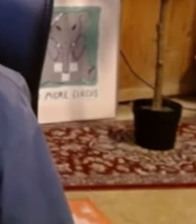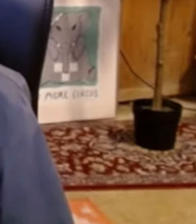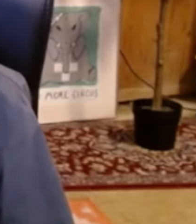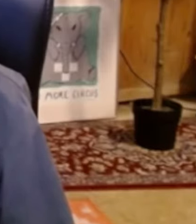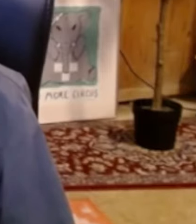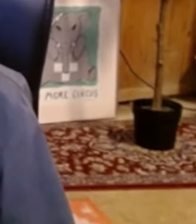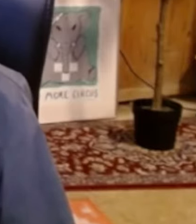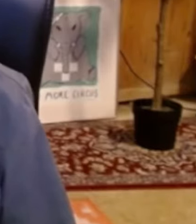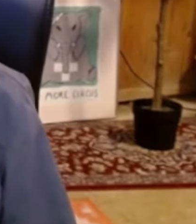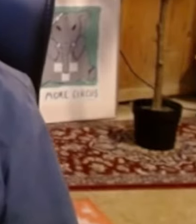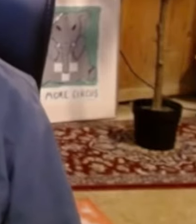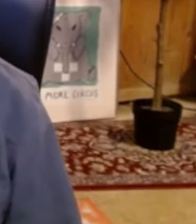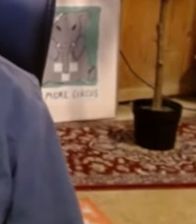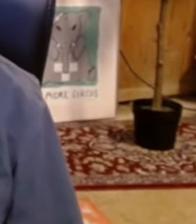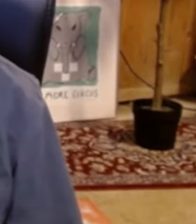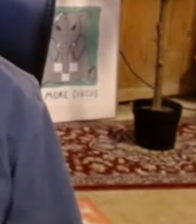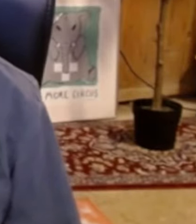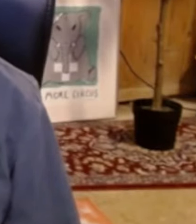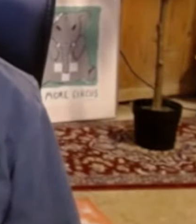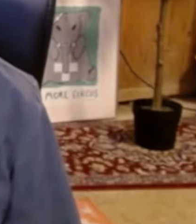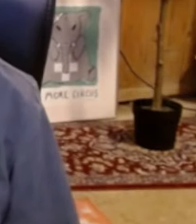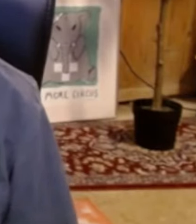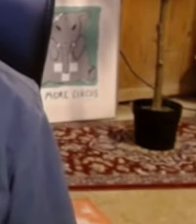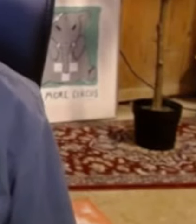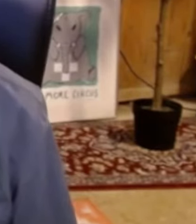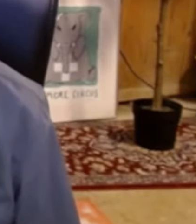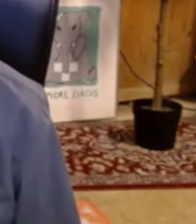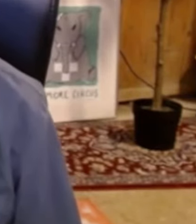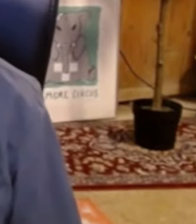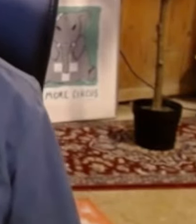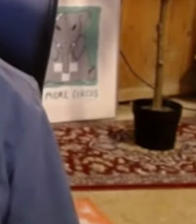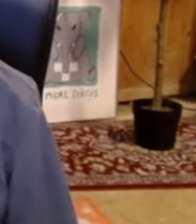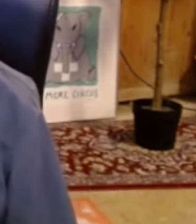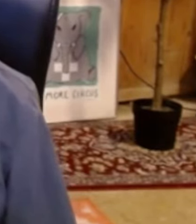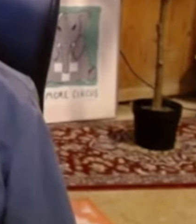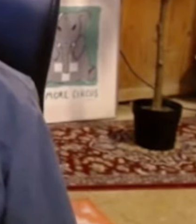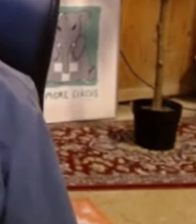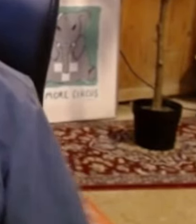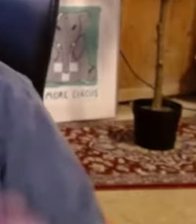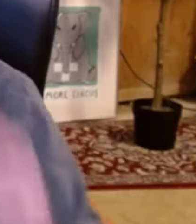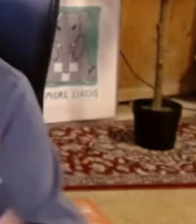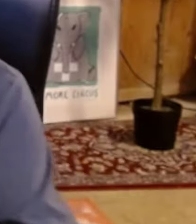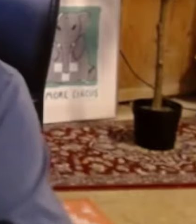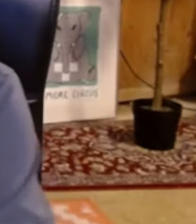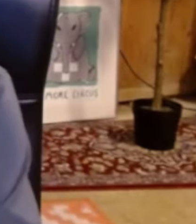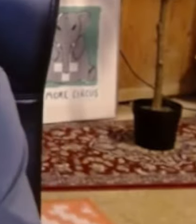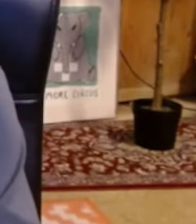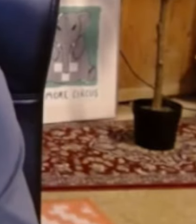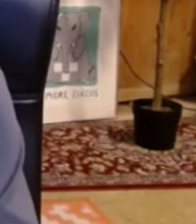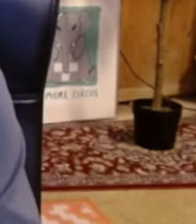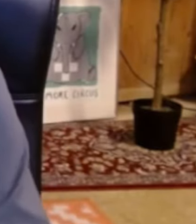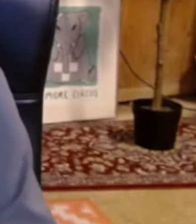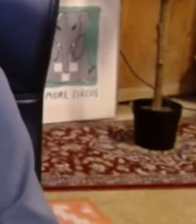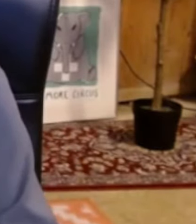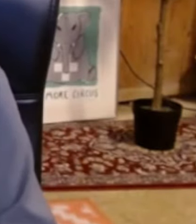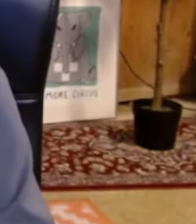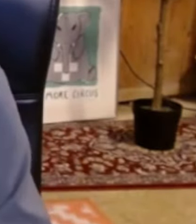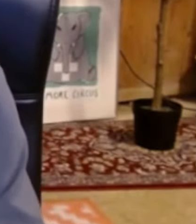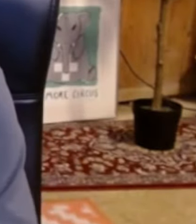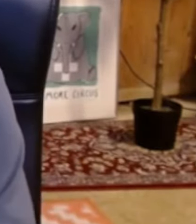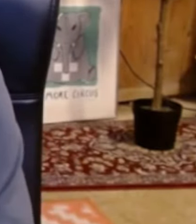y perjudicial, en la opinión de este su servidor, es la abominable Reinaide Ramírez con sus